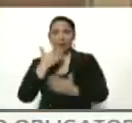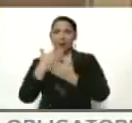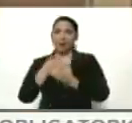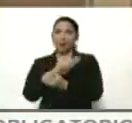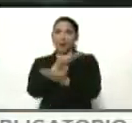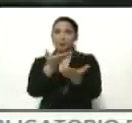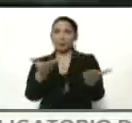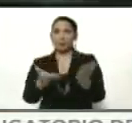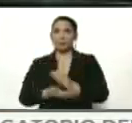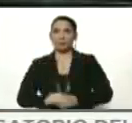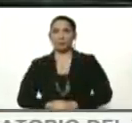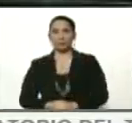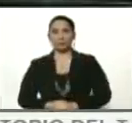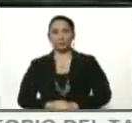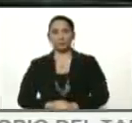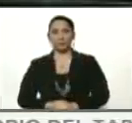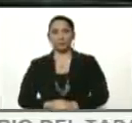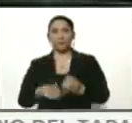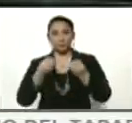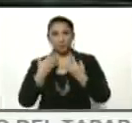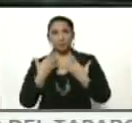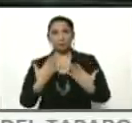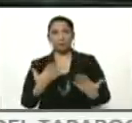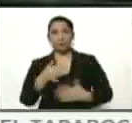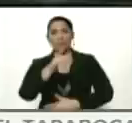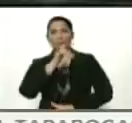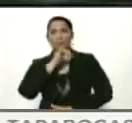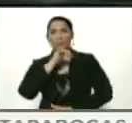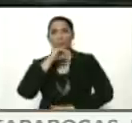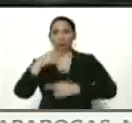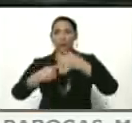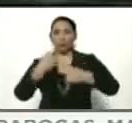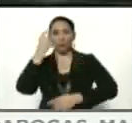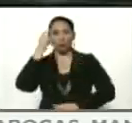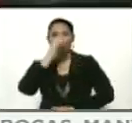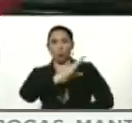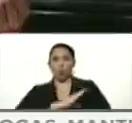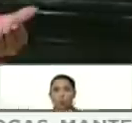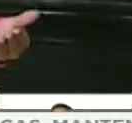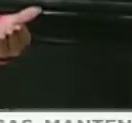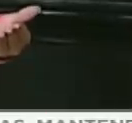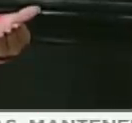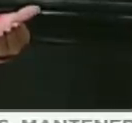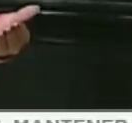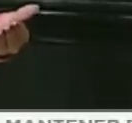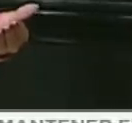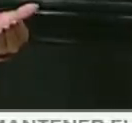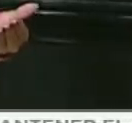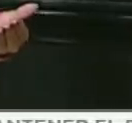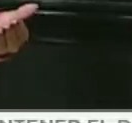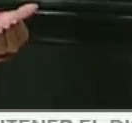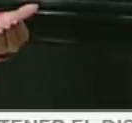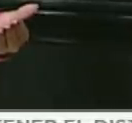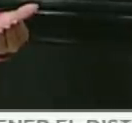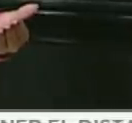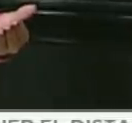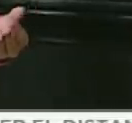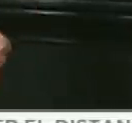gracias. Bien, ha sido el parte diario que ofrece la Comisión Presidencial para el Seguimiento, Control y Prevención